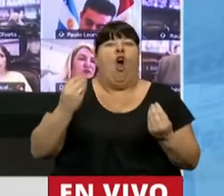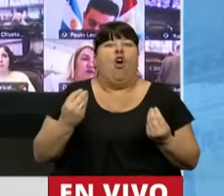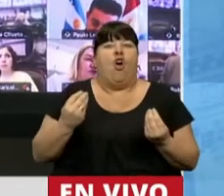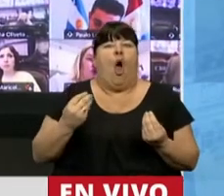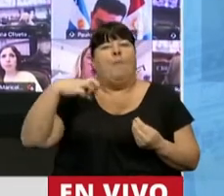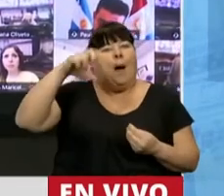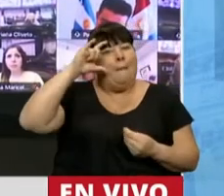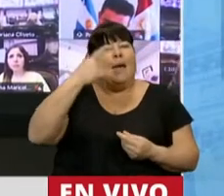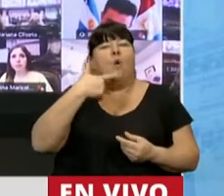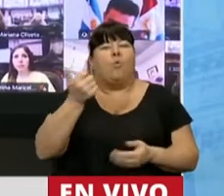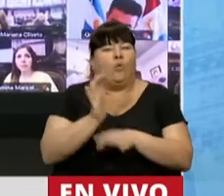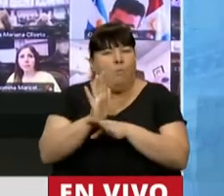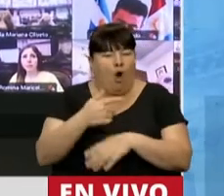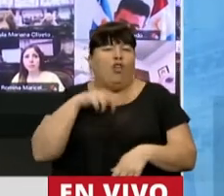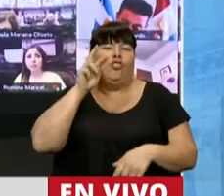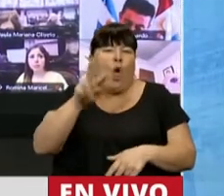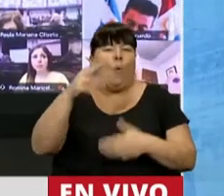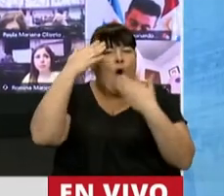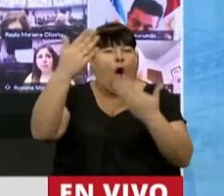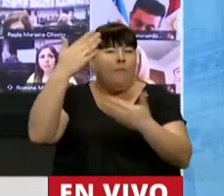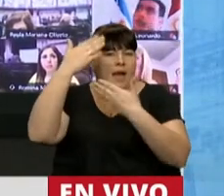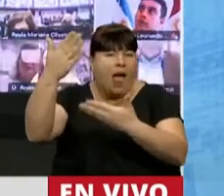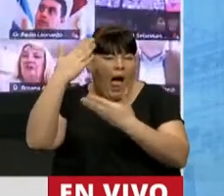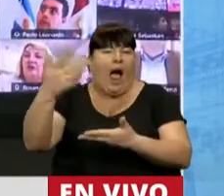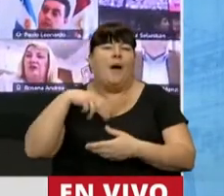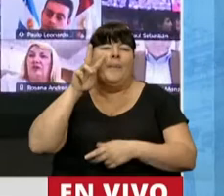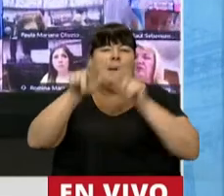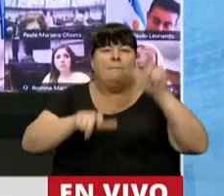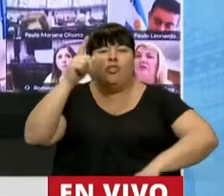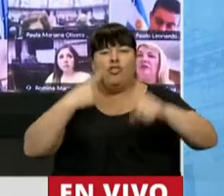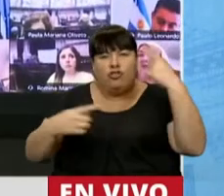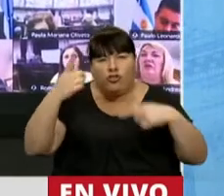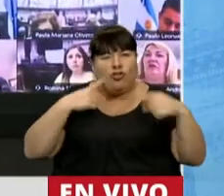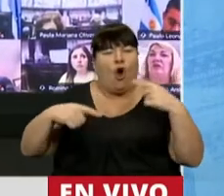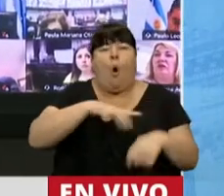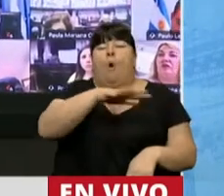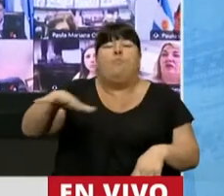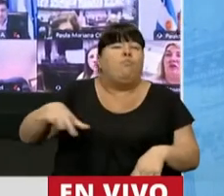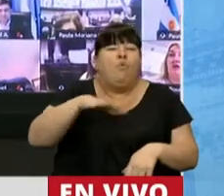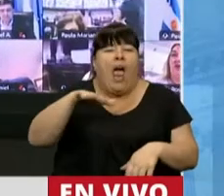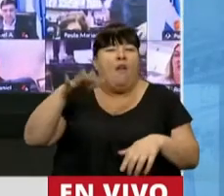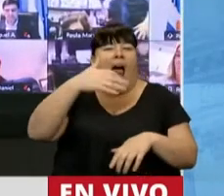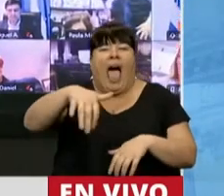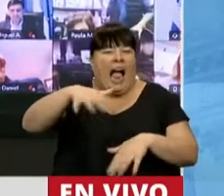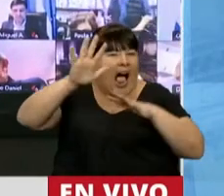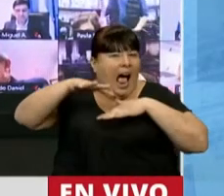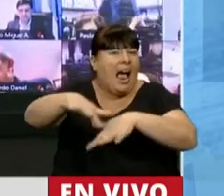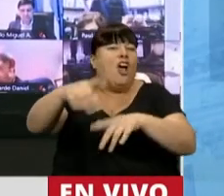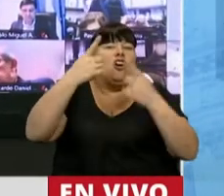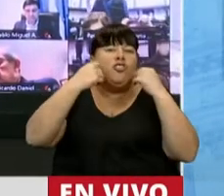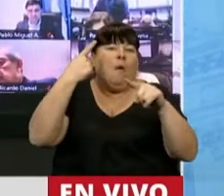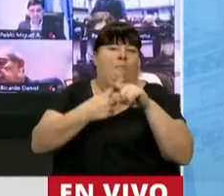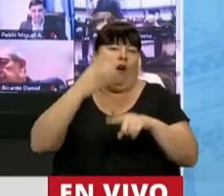como Pelusa. Vi muchos homenajes, vi mucha gente llorando, vi un pueblo en la calle llorando al